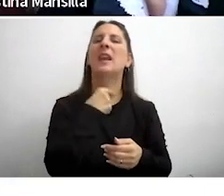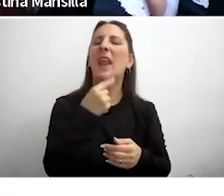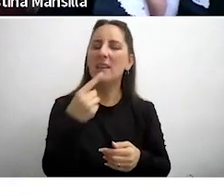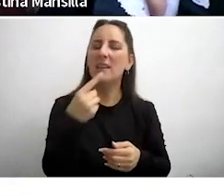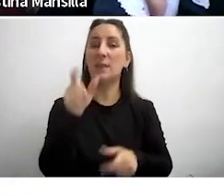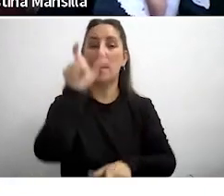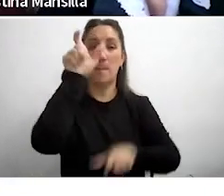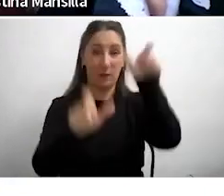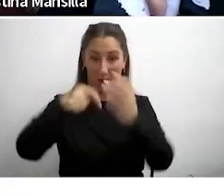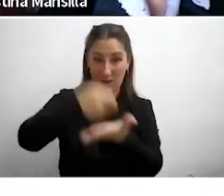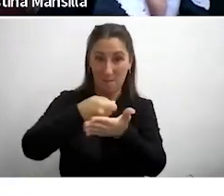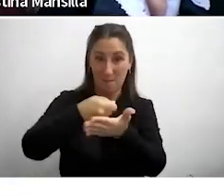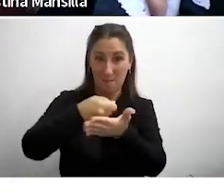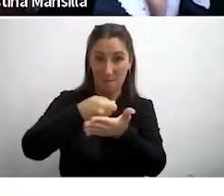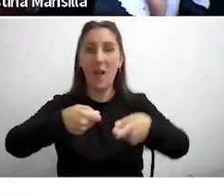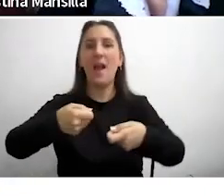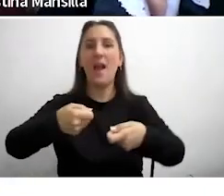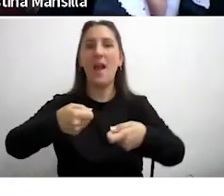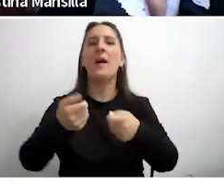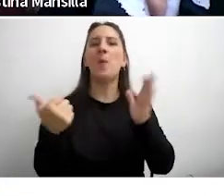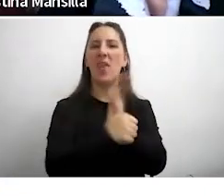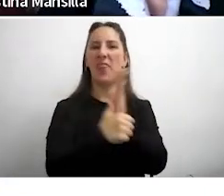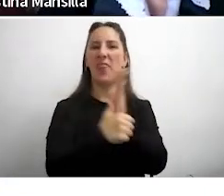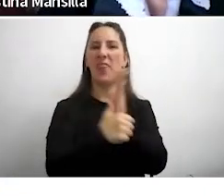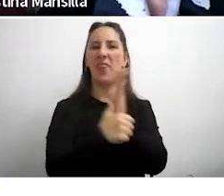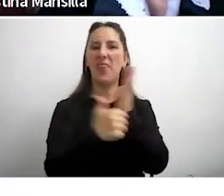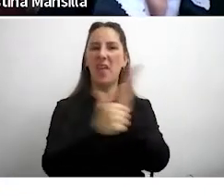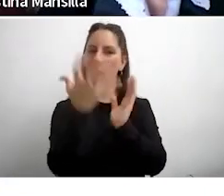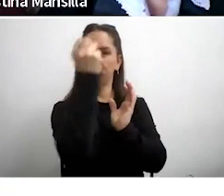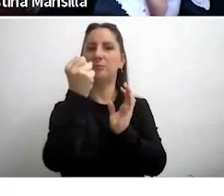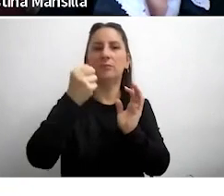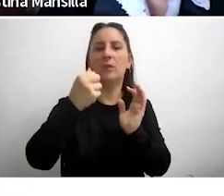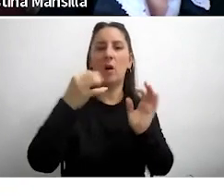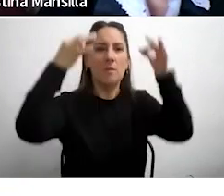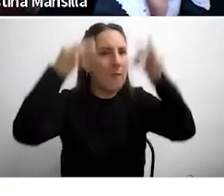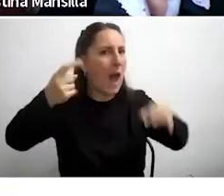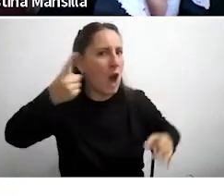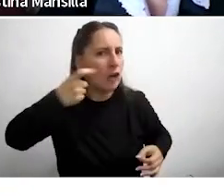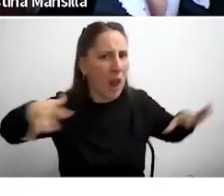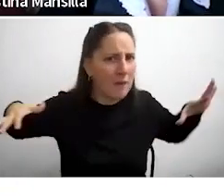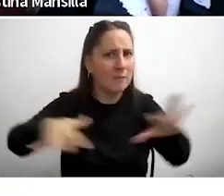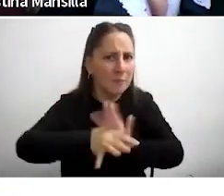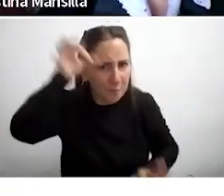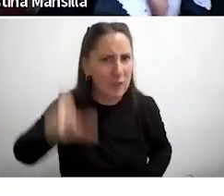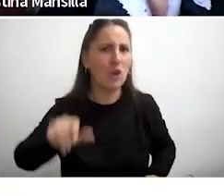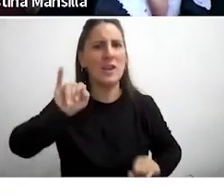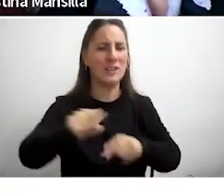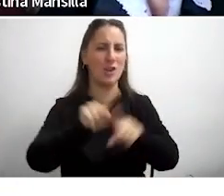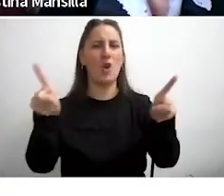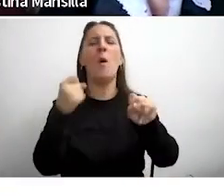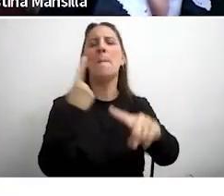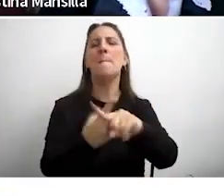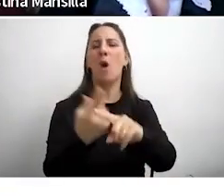contribuyentes puedan validar su identidad mediante factores de autenticación de biometría por